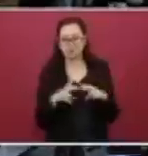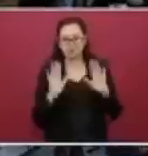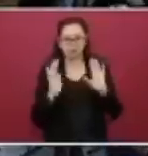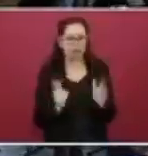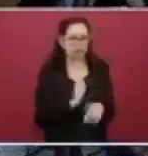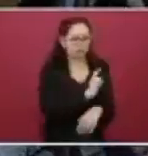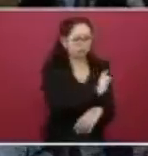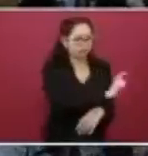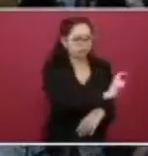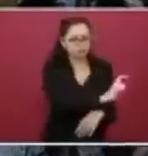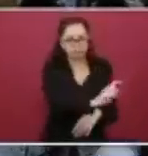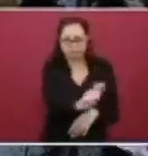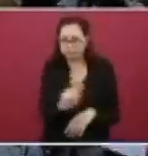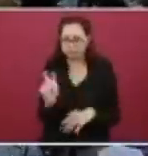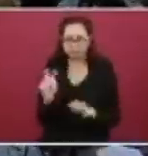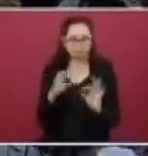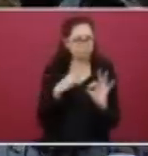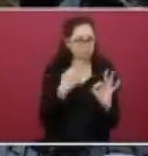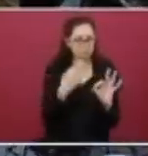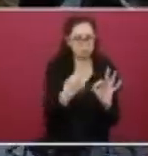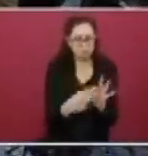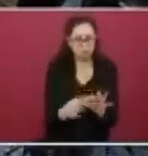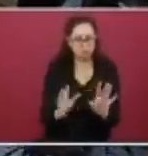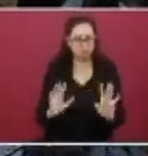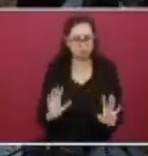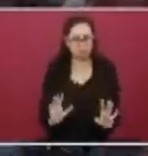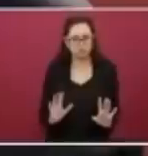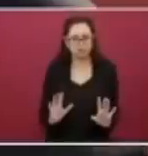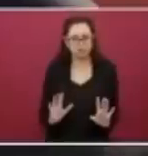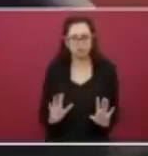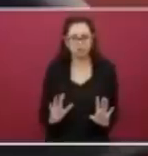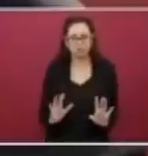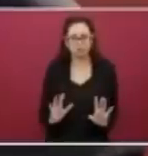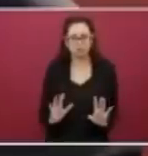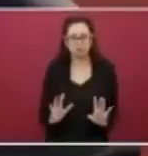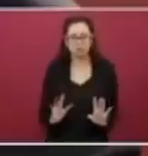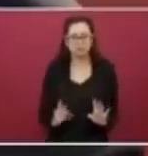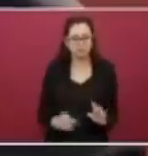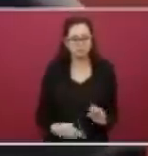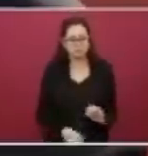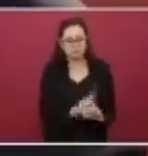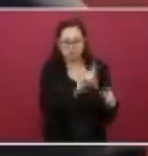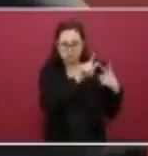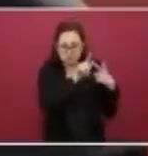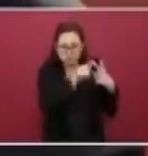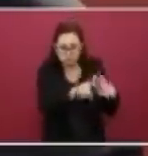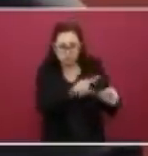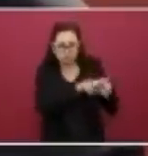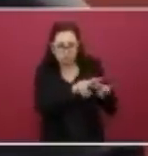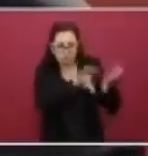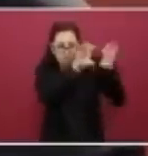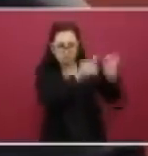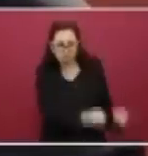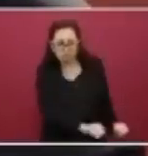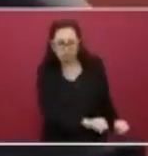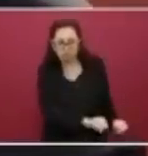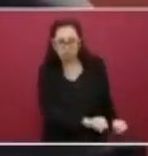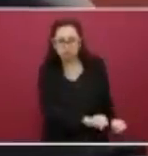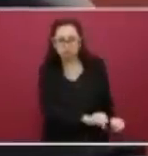a los maestros sin embargo continuaron con esto